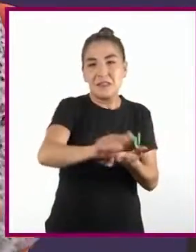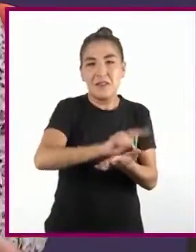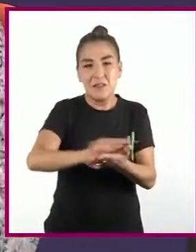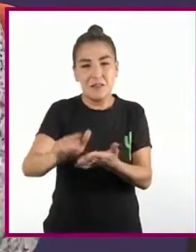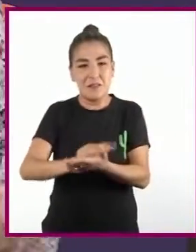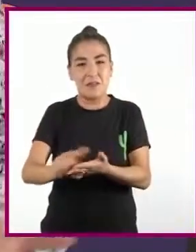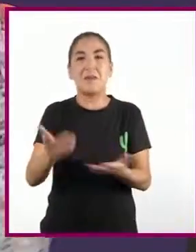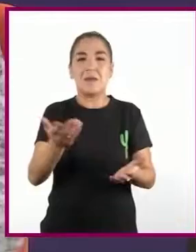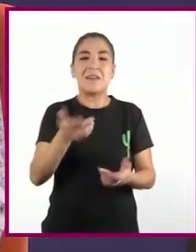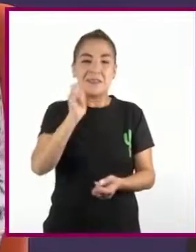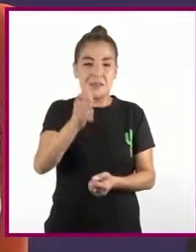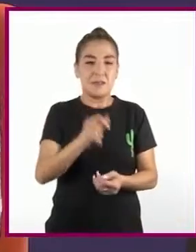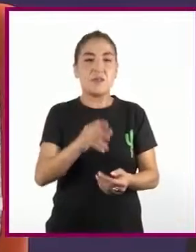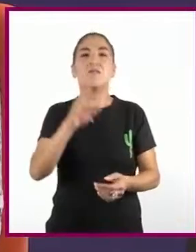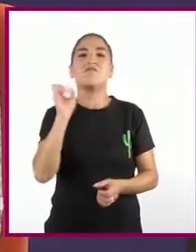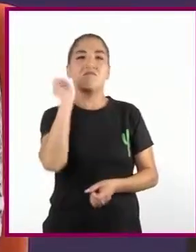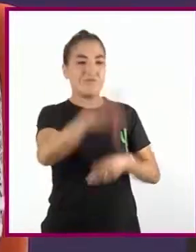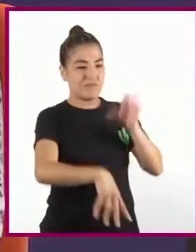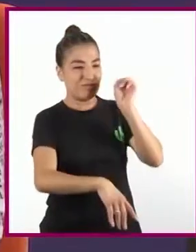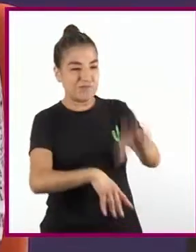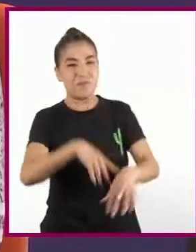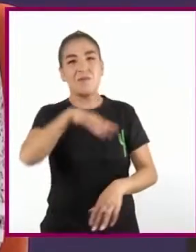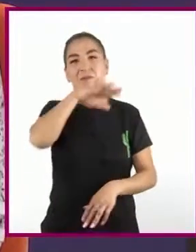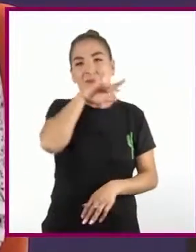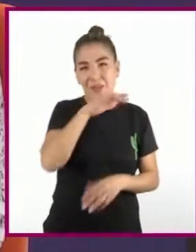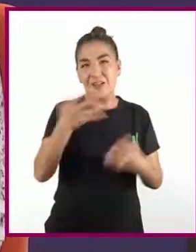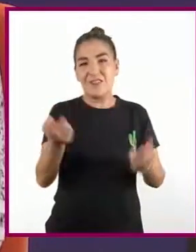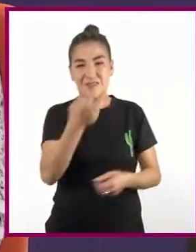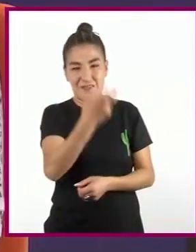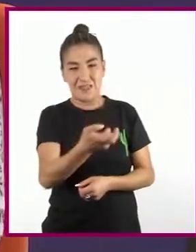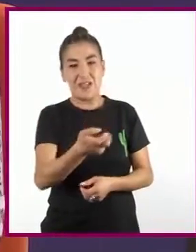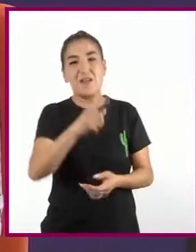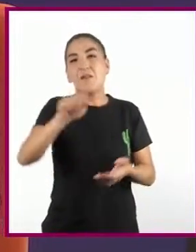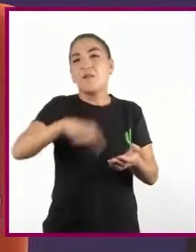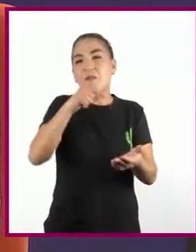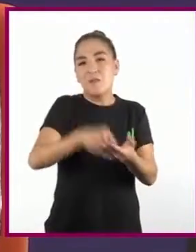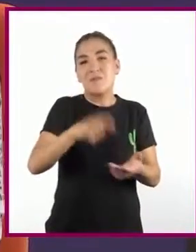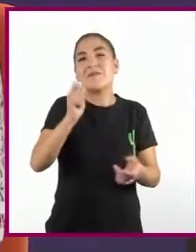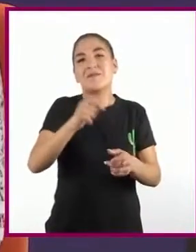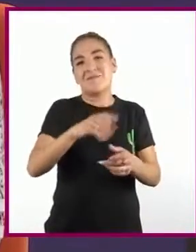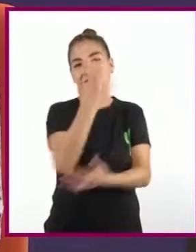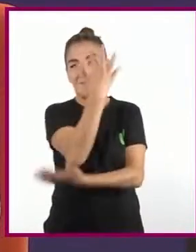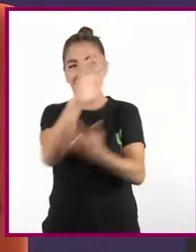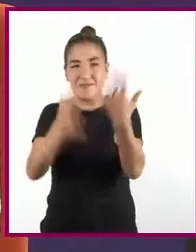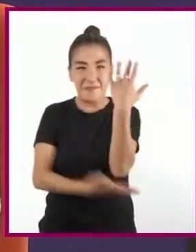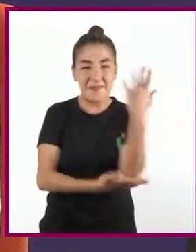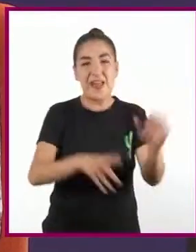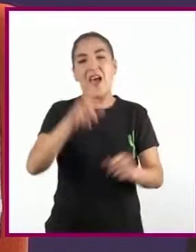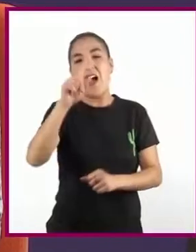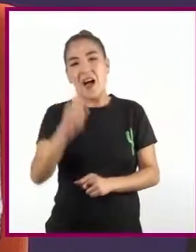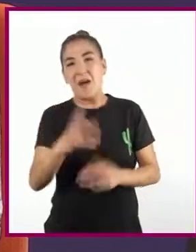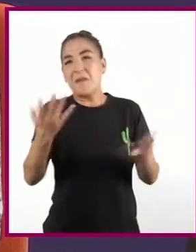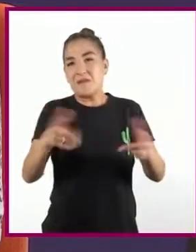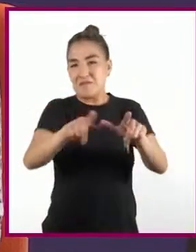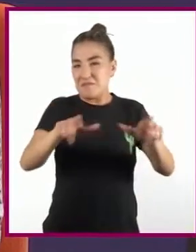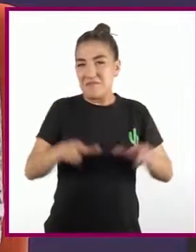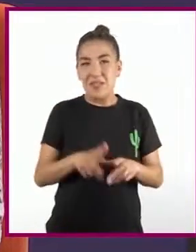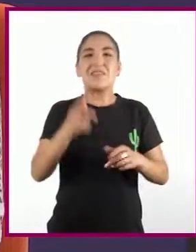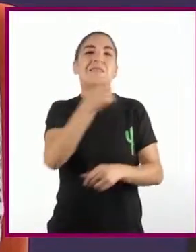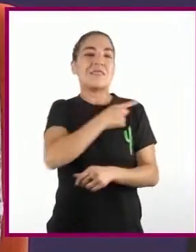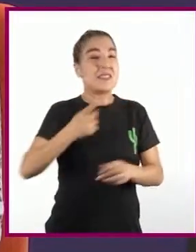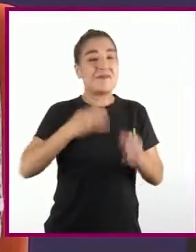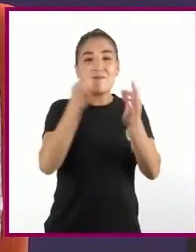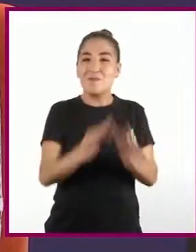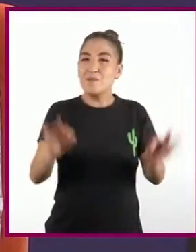o de no verter, que sería lo adecuado, ¿verdad? Algún contaminante en alguna parte del medio ambiente. Entonces, por eso es muy importante que nosotros estemos